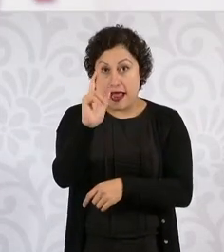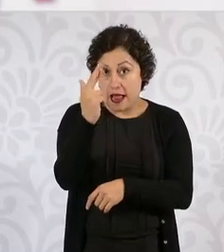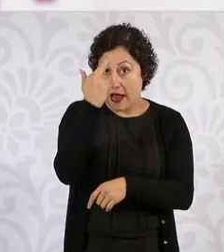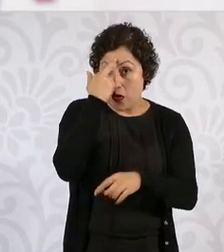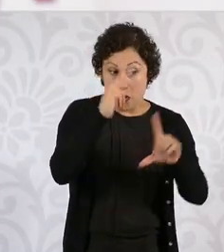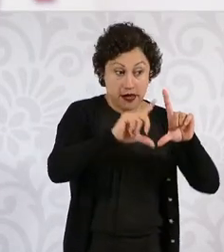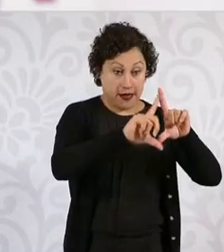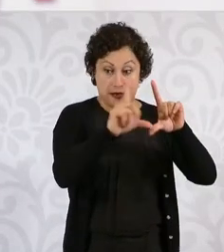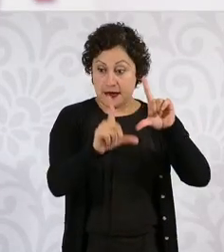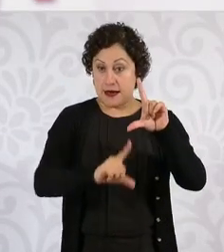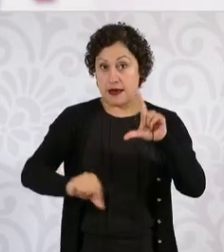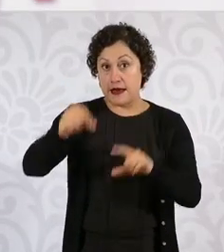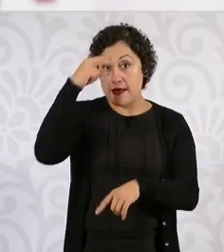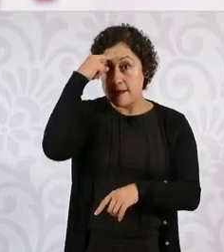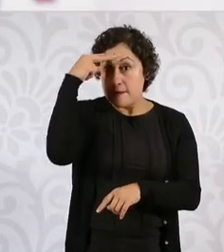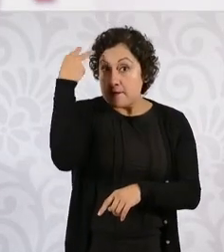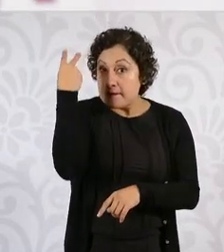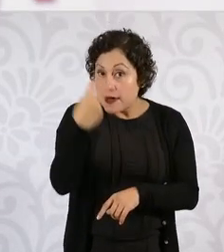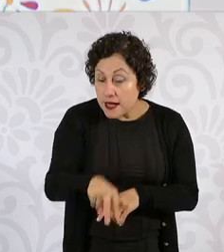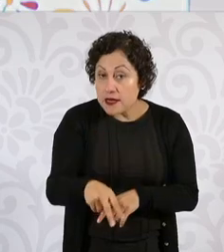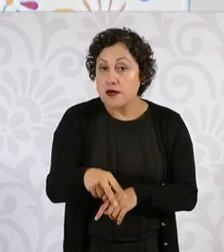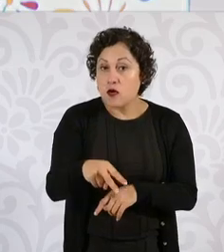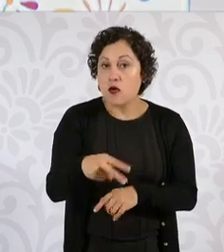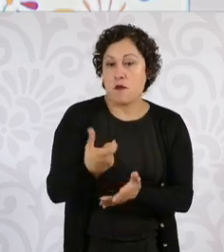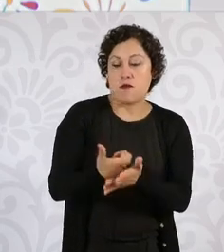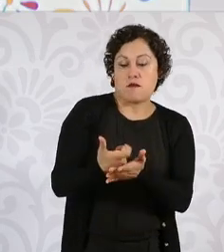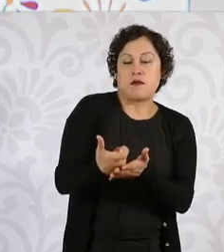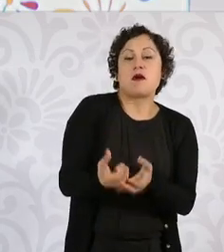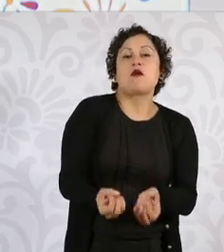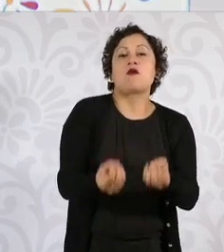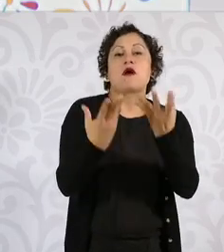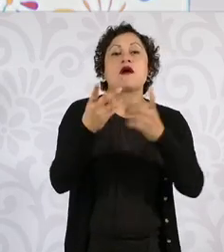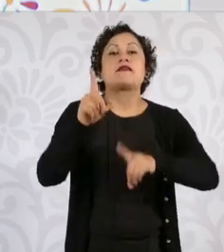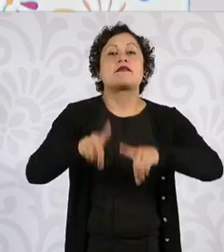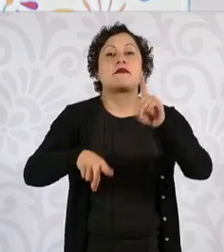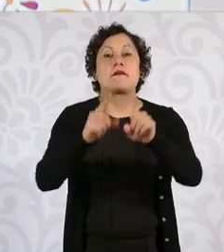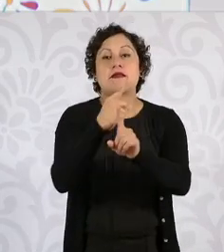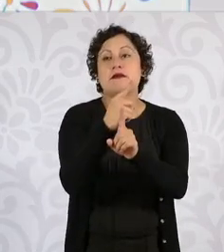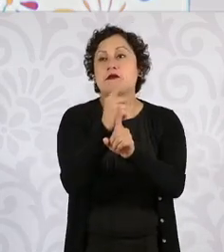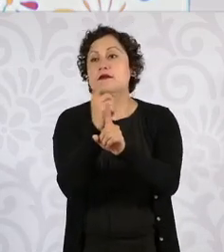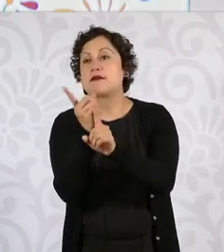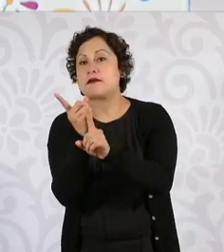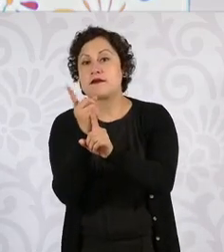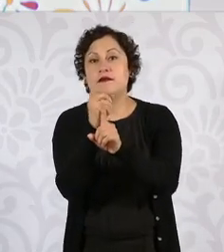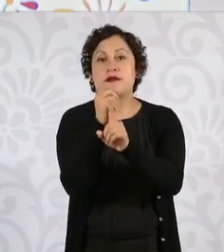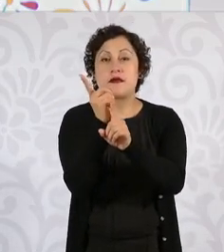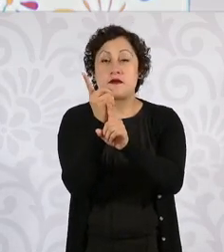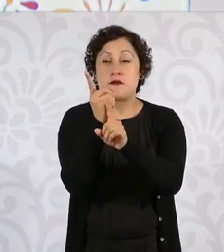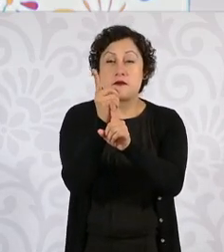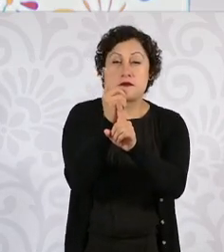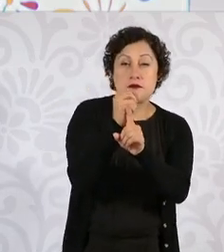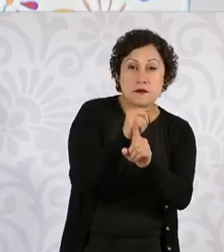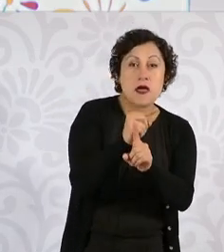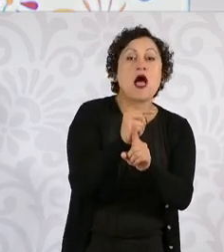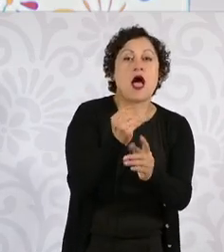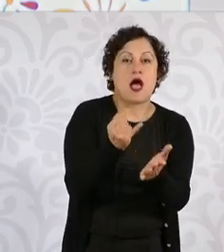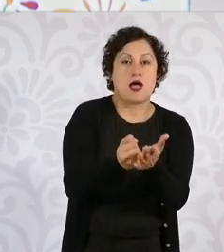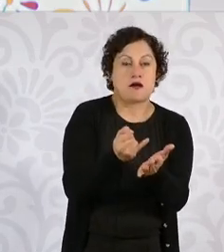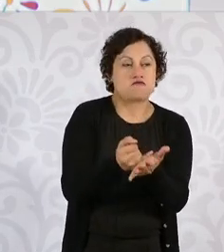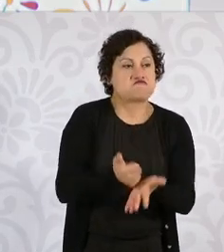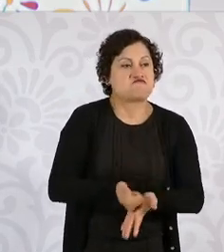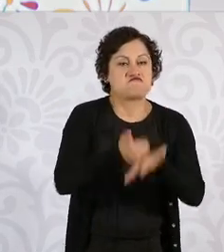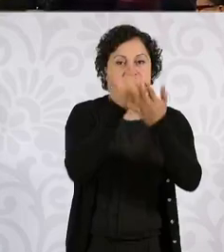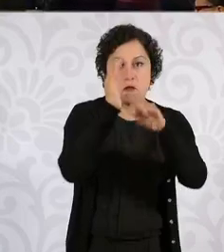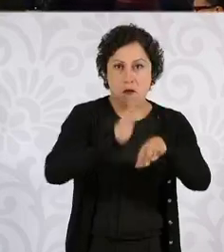doméstica, depende del consumo. Si consumes poco, tienes más subsidio, hasta